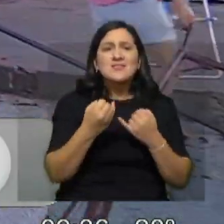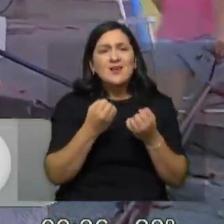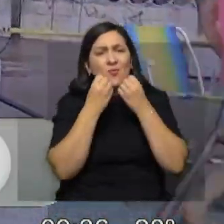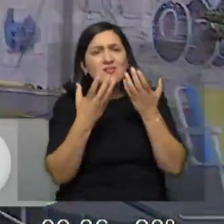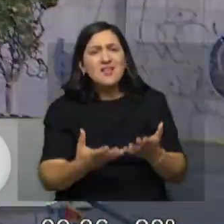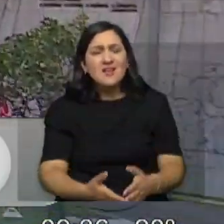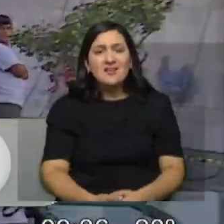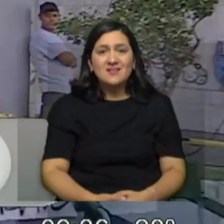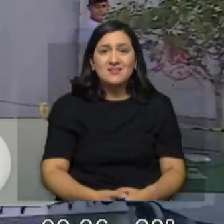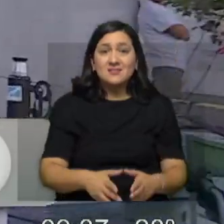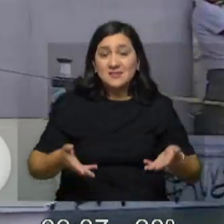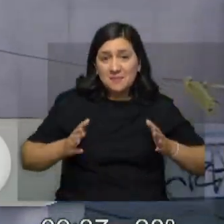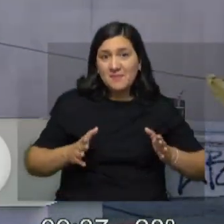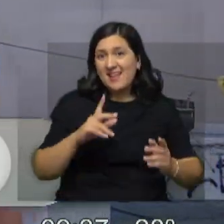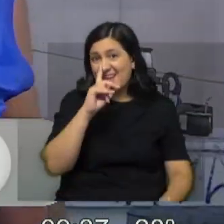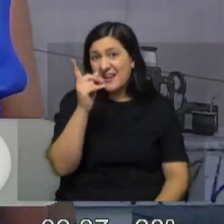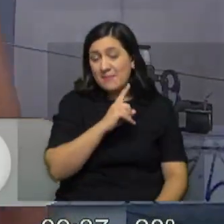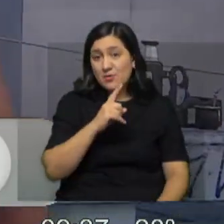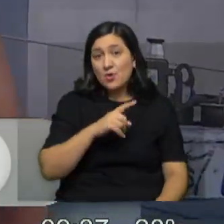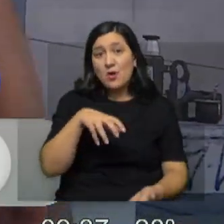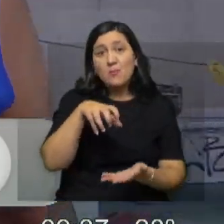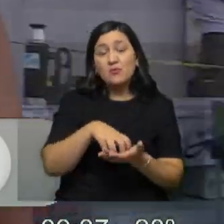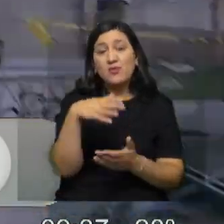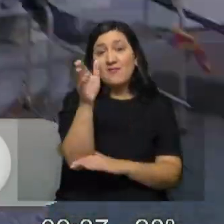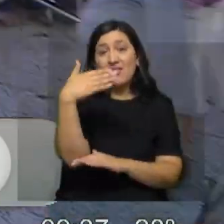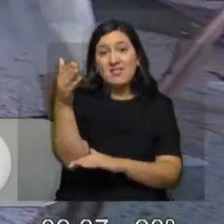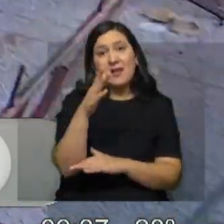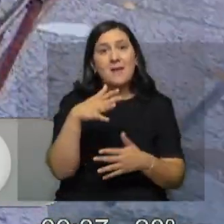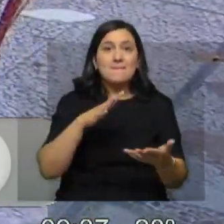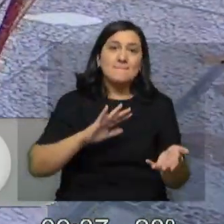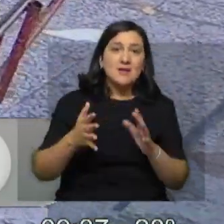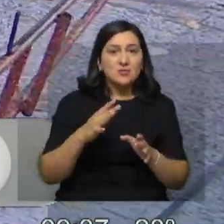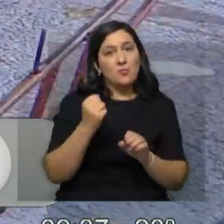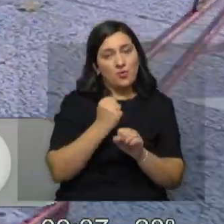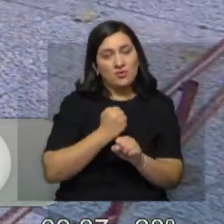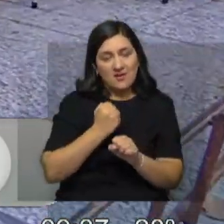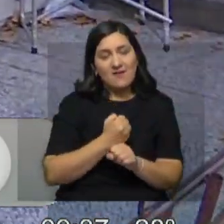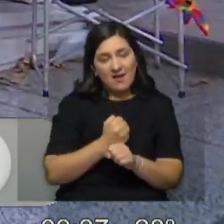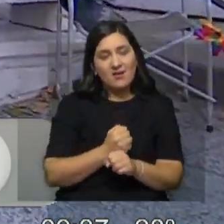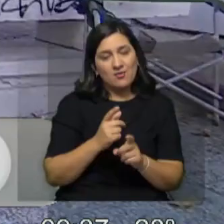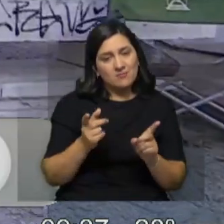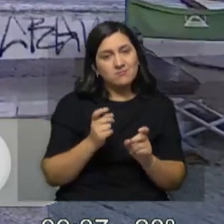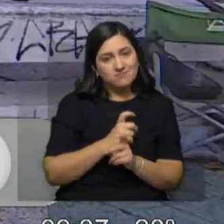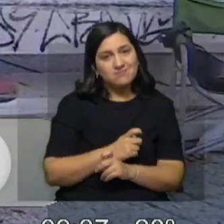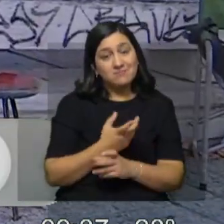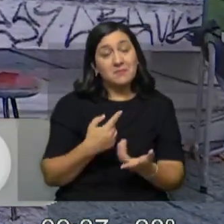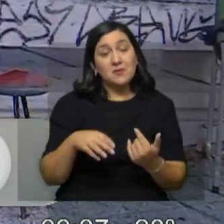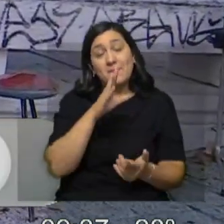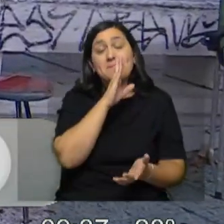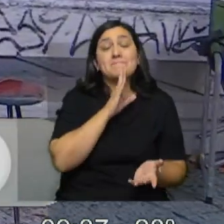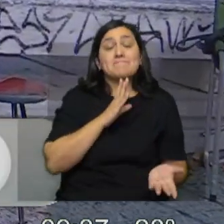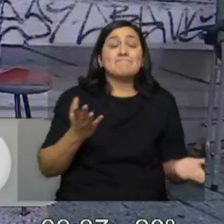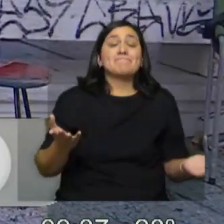bien, caballero. ¿Se arma pronto el puesto de las banderas acá o no? Sí, más o menos. Ahí da laburo como todo, ¿viste? Pero está, tenemos que